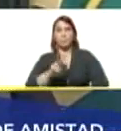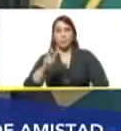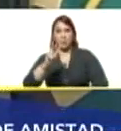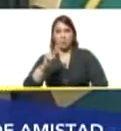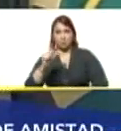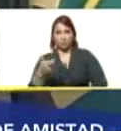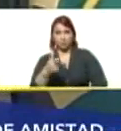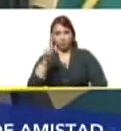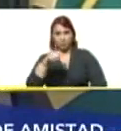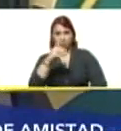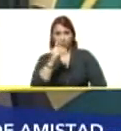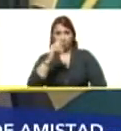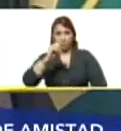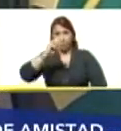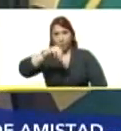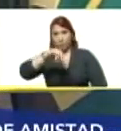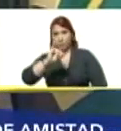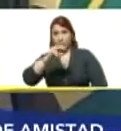Dominica,